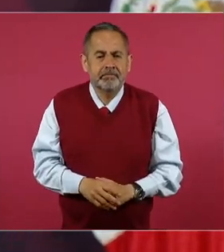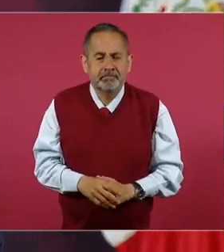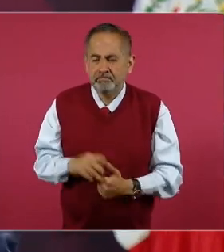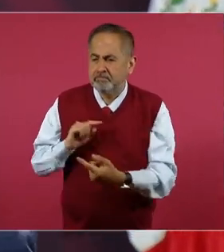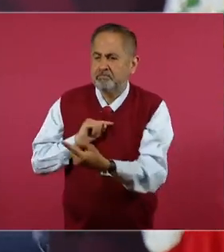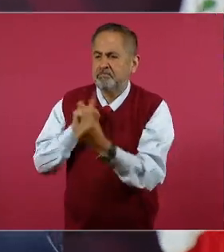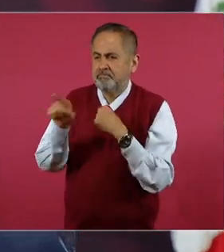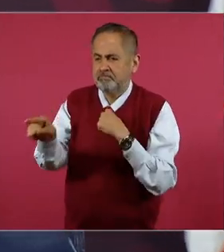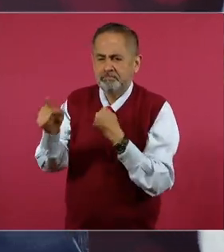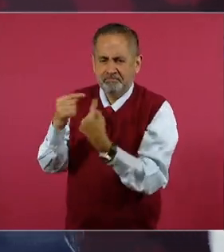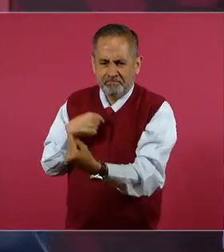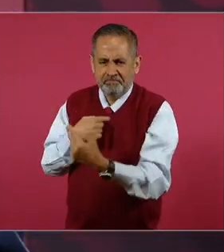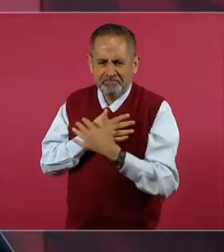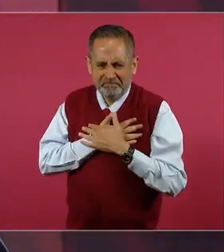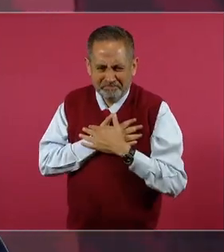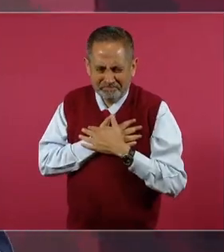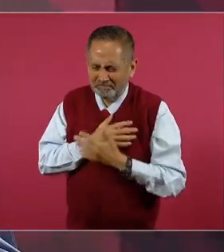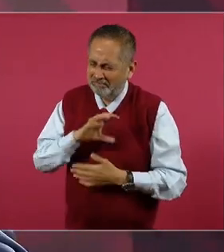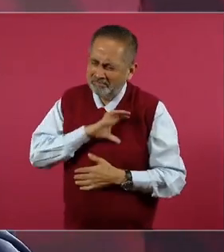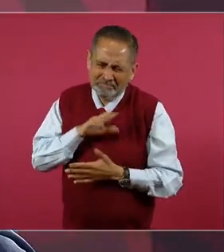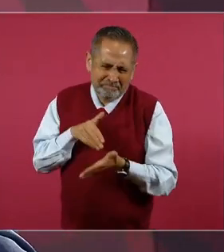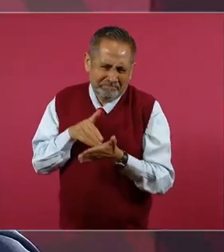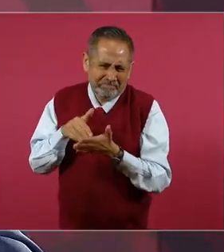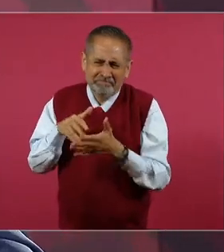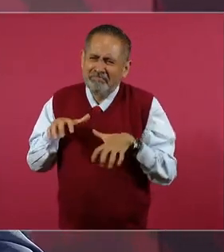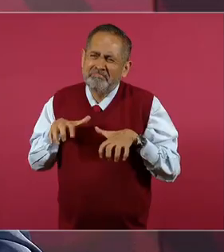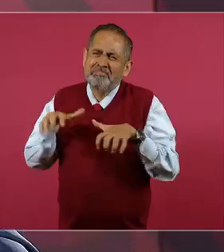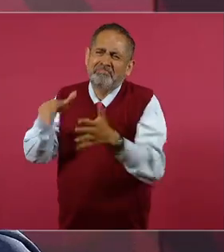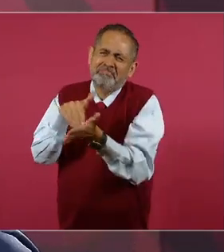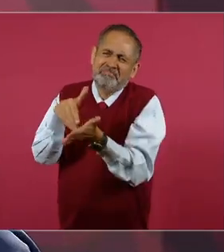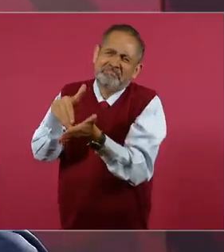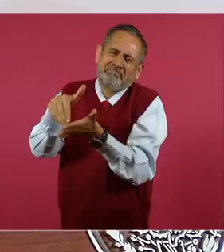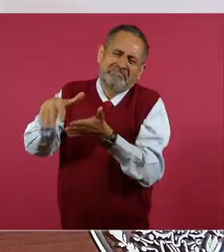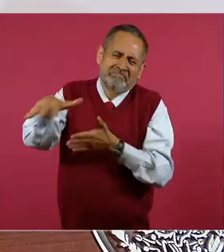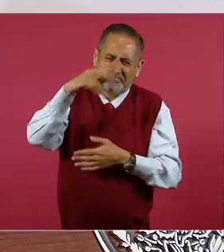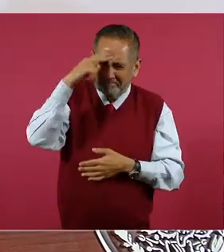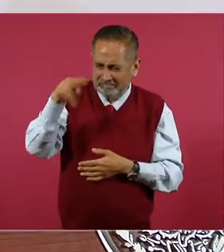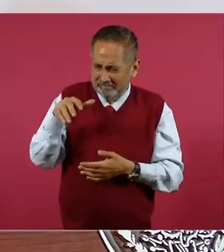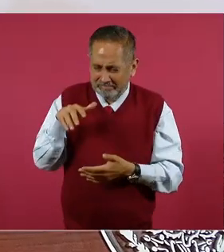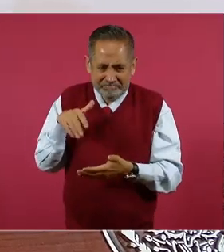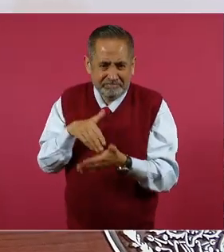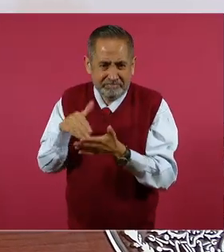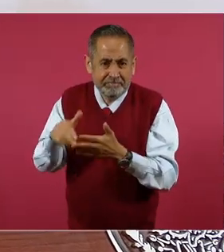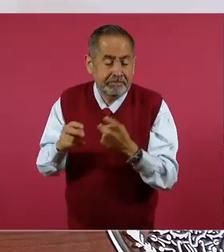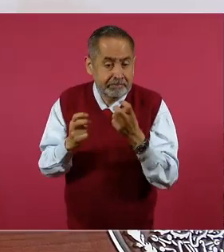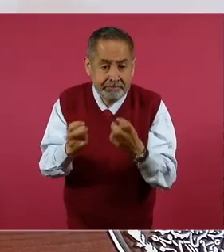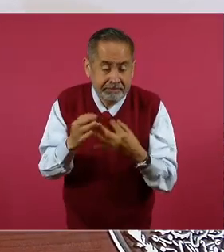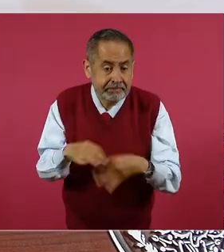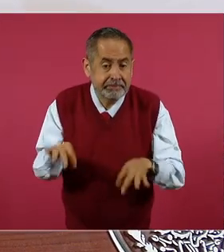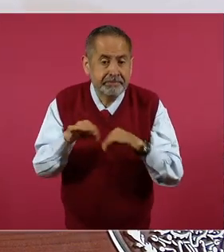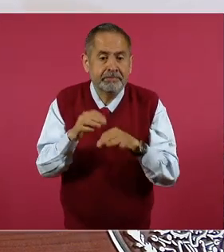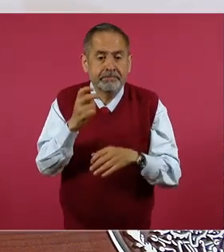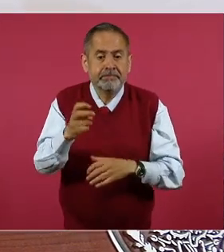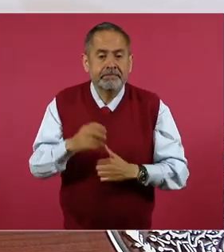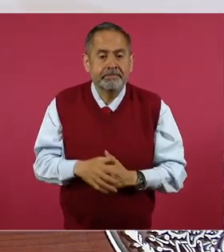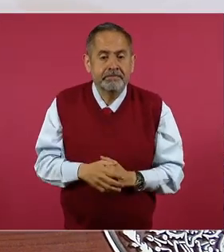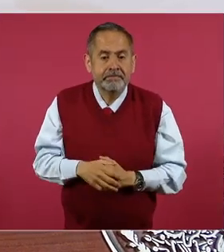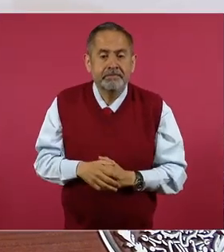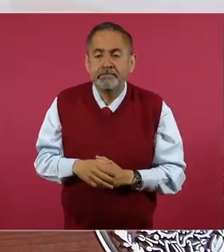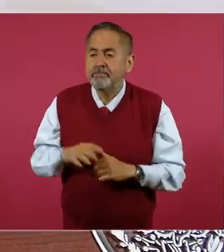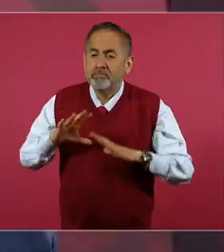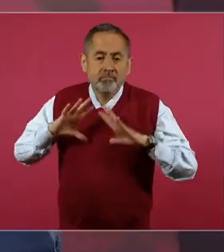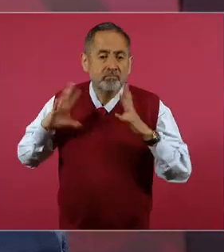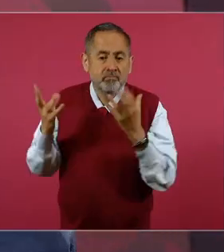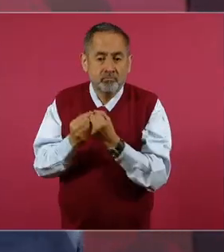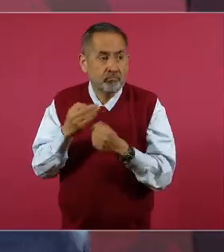recíproco el amor con millones de mexicanos. Y esto lo hicimos entre todos.